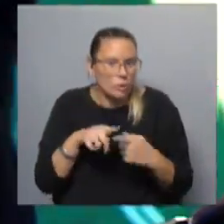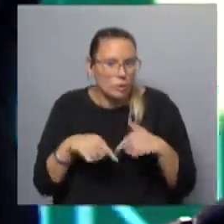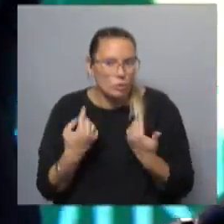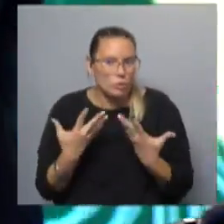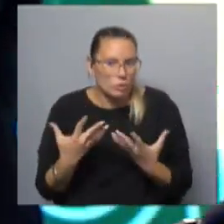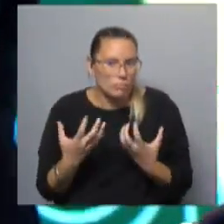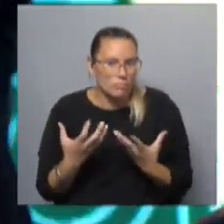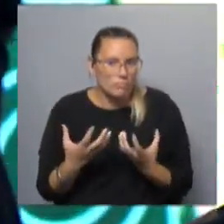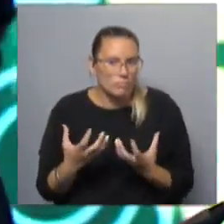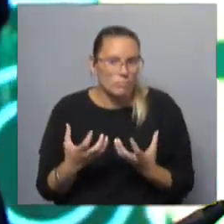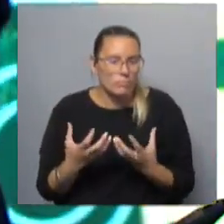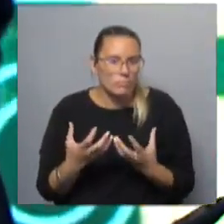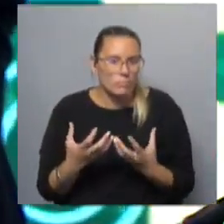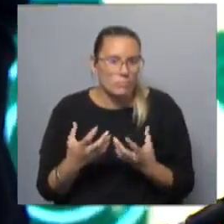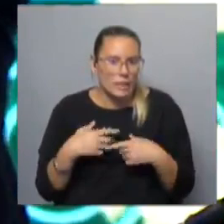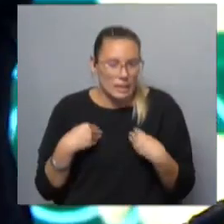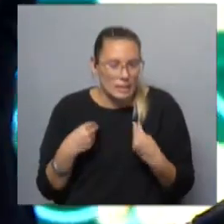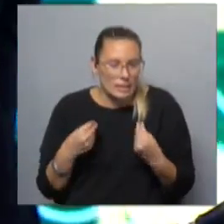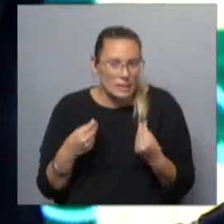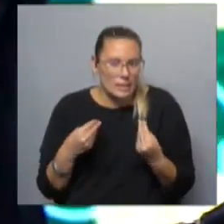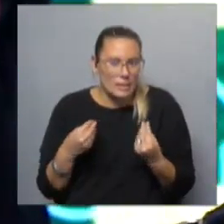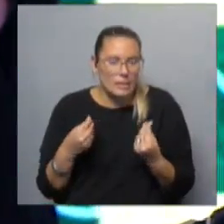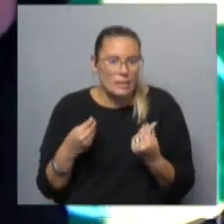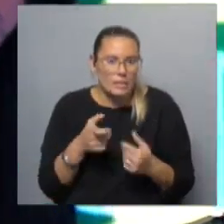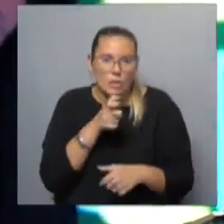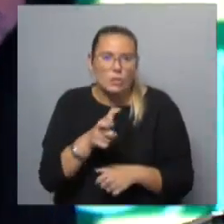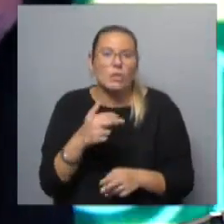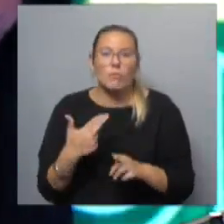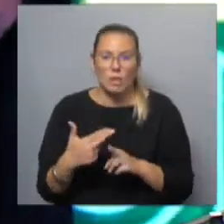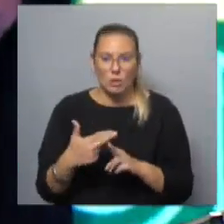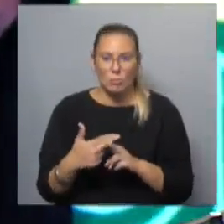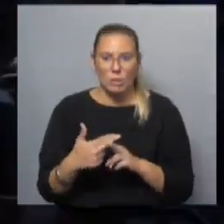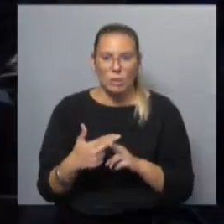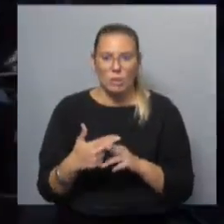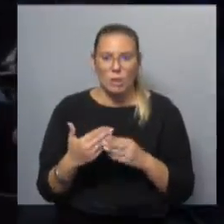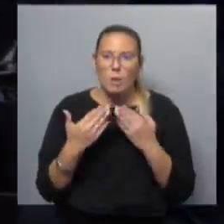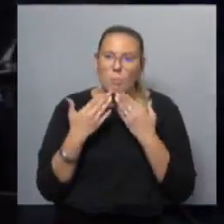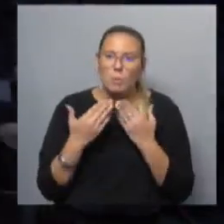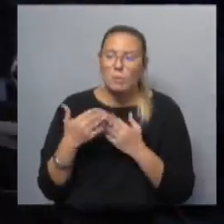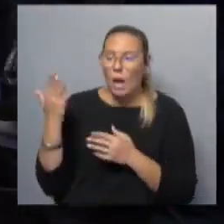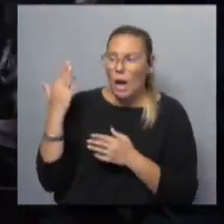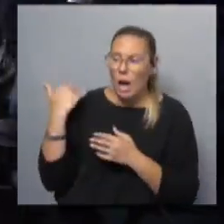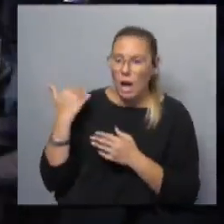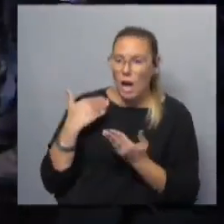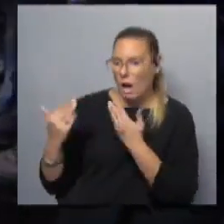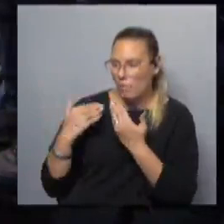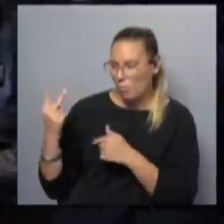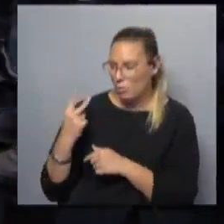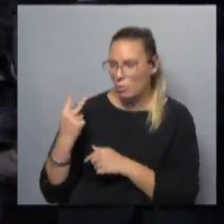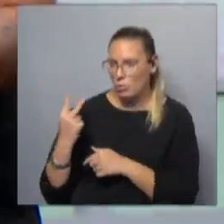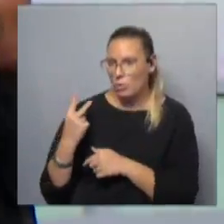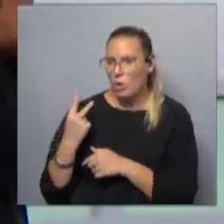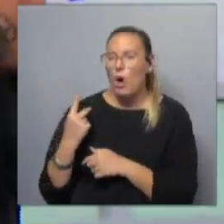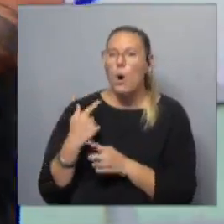que nosotras sentimos que significa ese nombre también. Yo les preguntaba porque yo hablaba con Noé y le decía, es como que